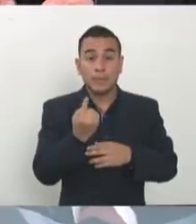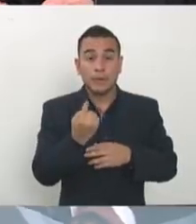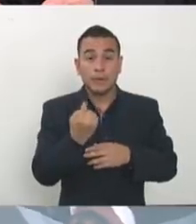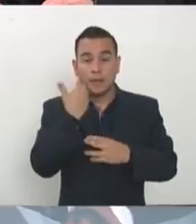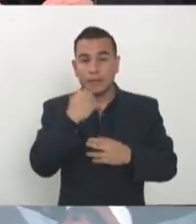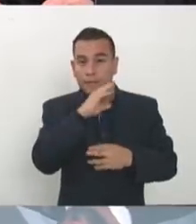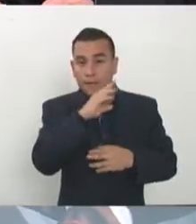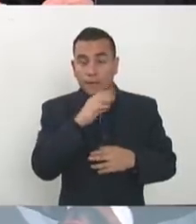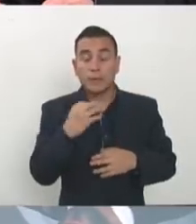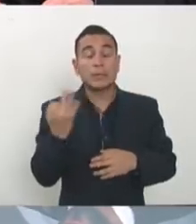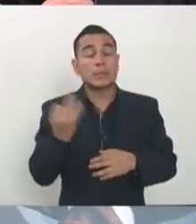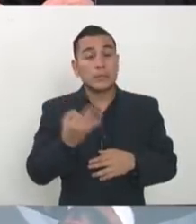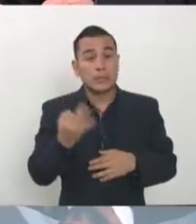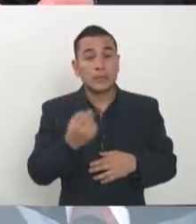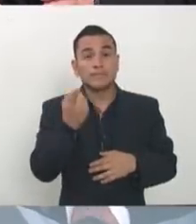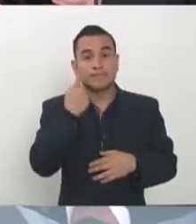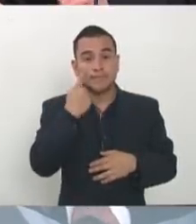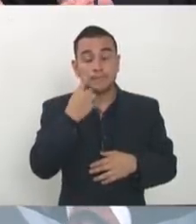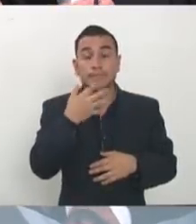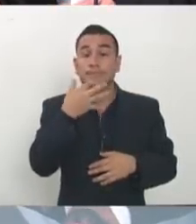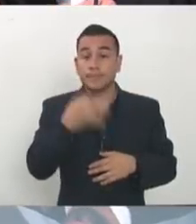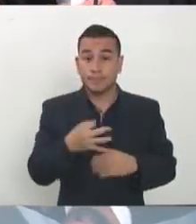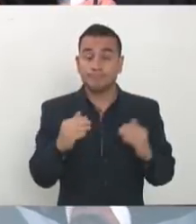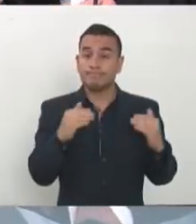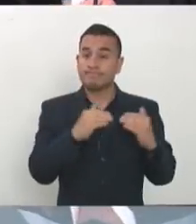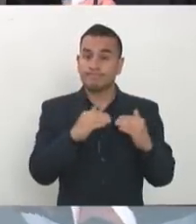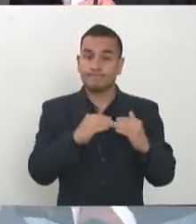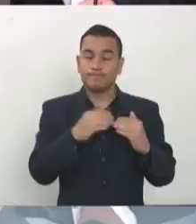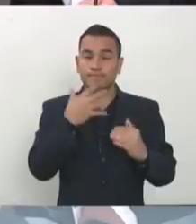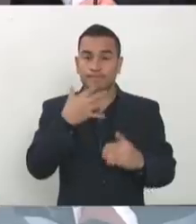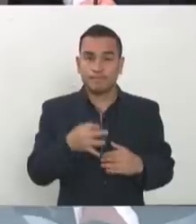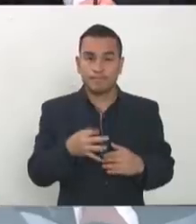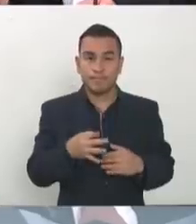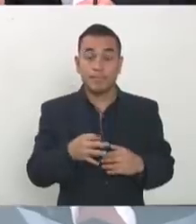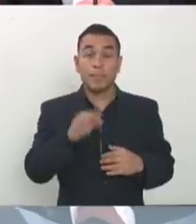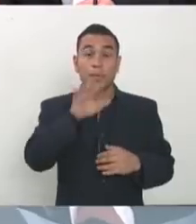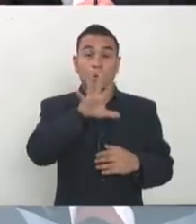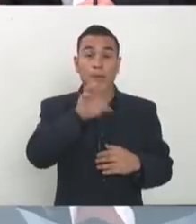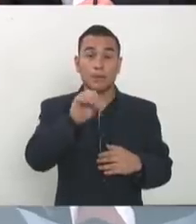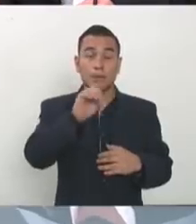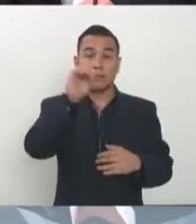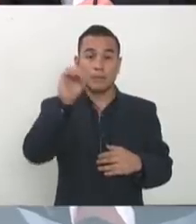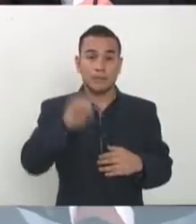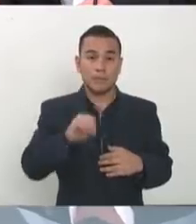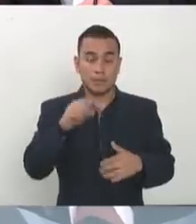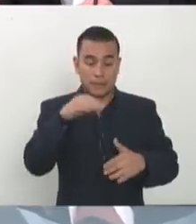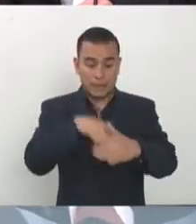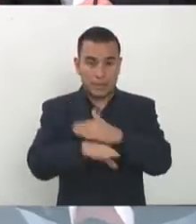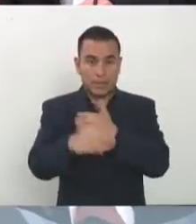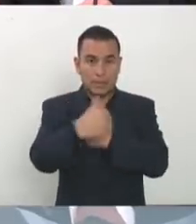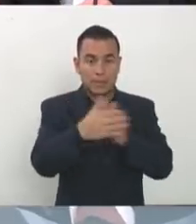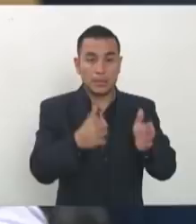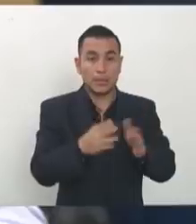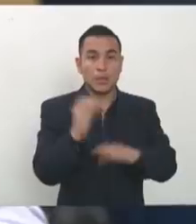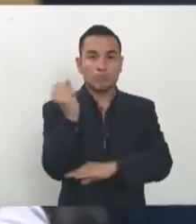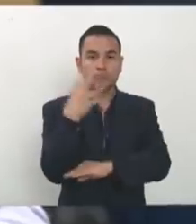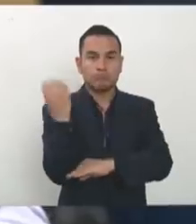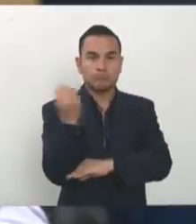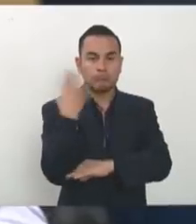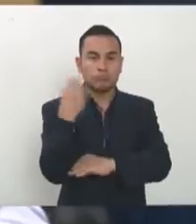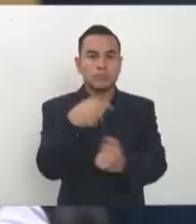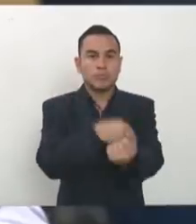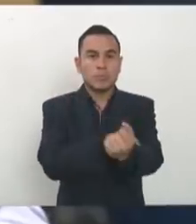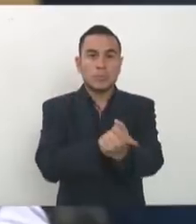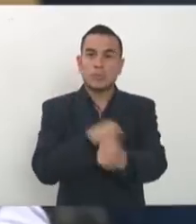momento pero pero igual hay muchos incluso el 50 por ciento de la gente que entre unida de quadresistencia o fallece